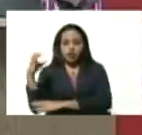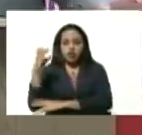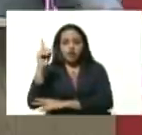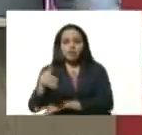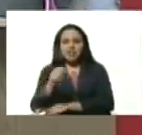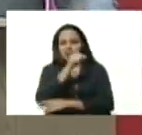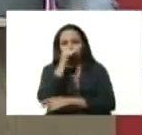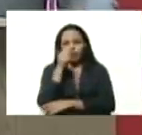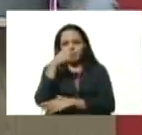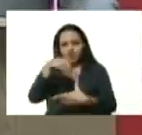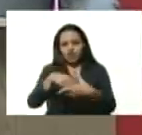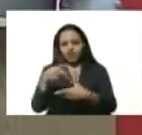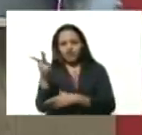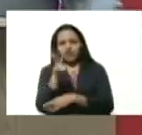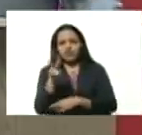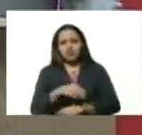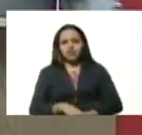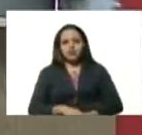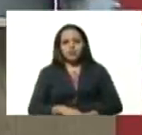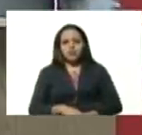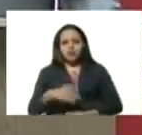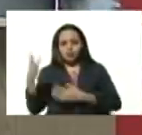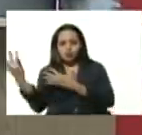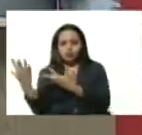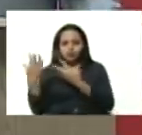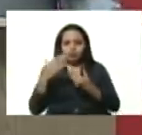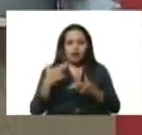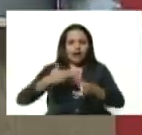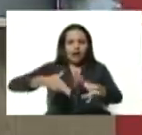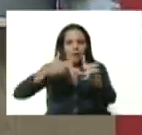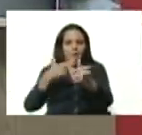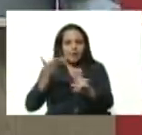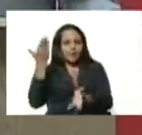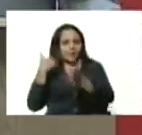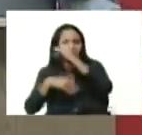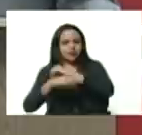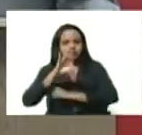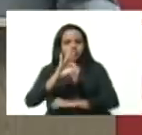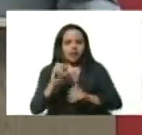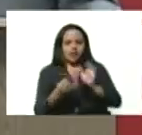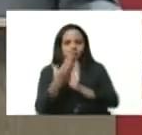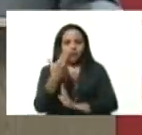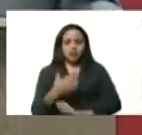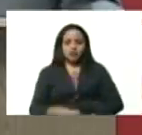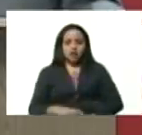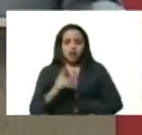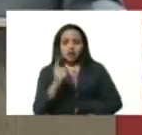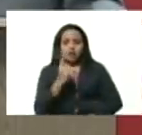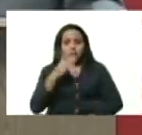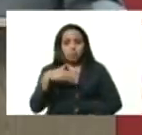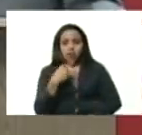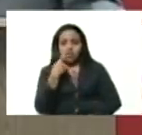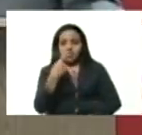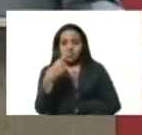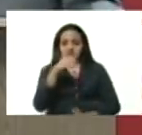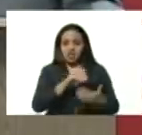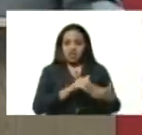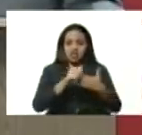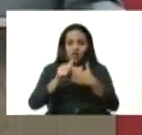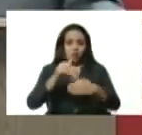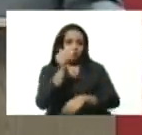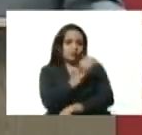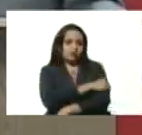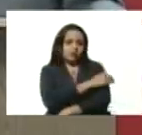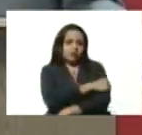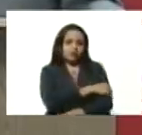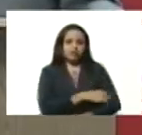narcotraficantes en Venezuela la incursión armada del pasado 3 de mayo. Y lo único que se le ocurre decir a los líderes de la oposición venezolana